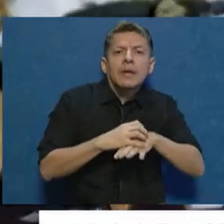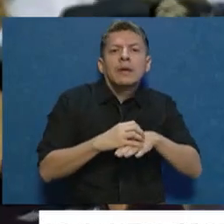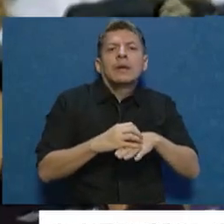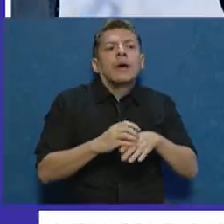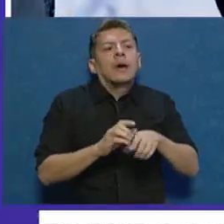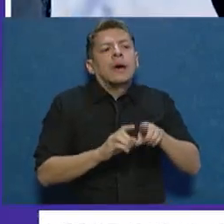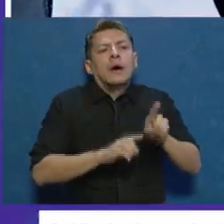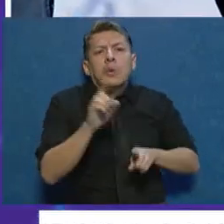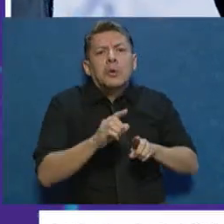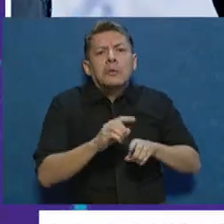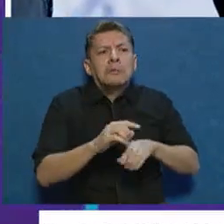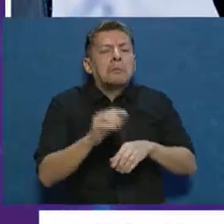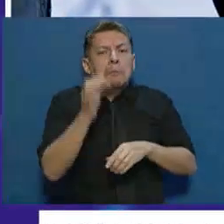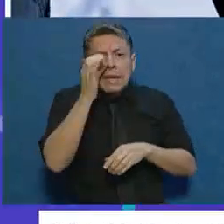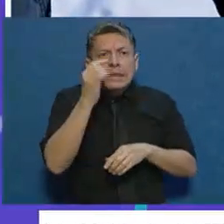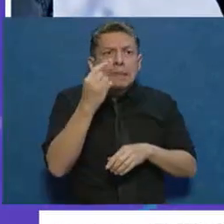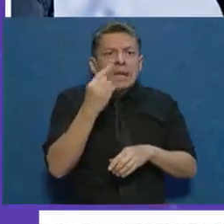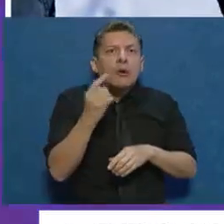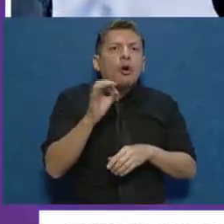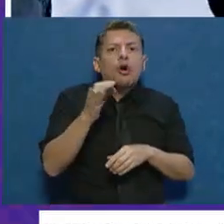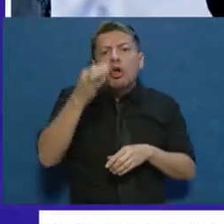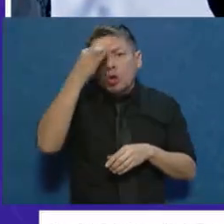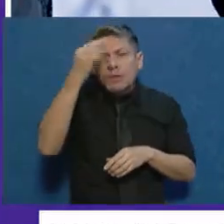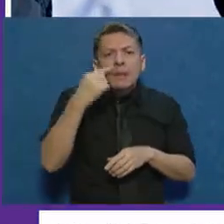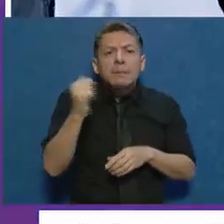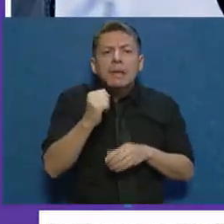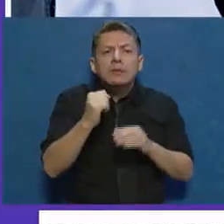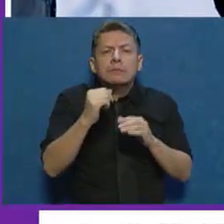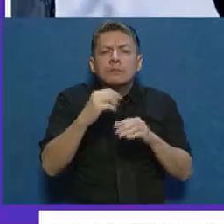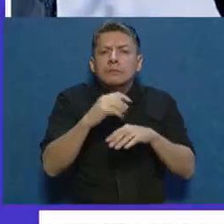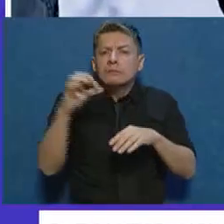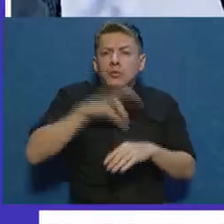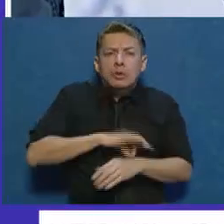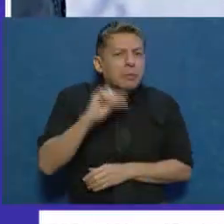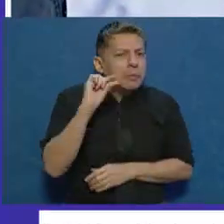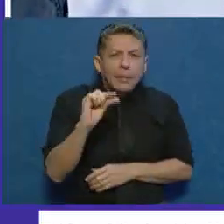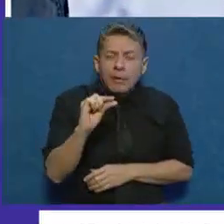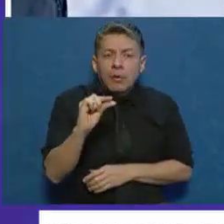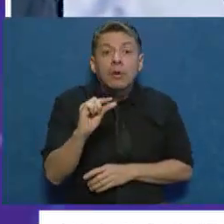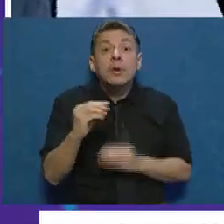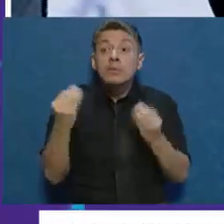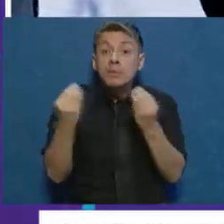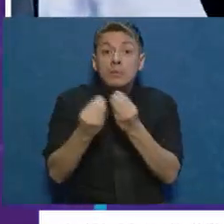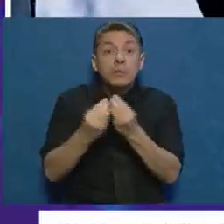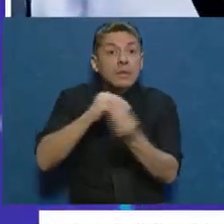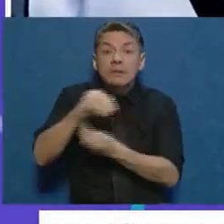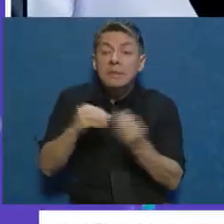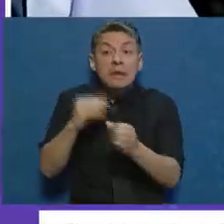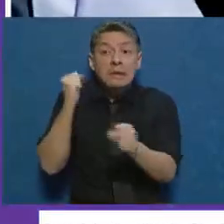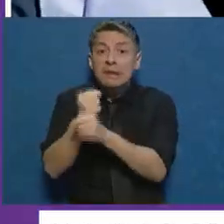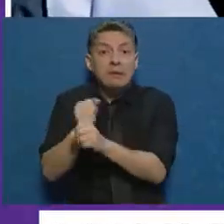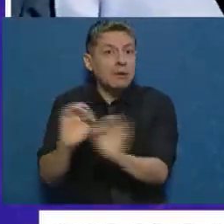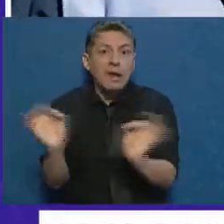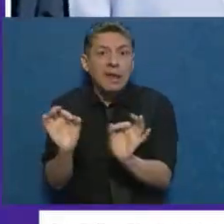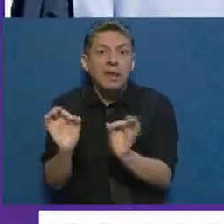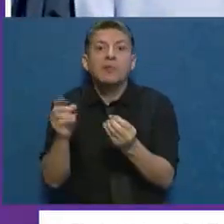que están ganando menos de 20.000, 15.000 o de 12.000 pesos, situaciones extremas. Tenemos cientos de familias sin trabajo en el sistema educativo, por ejemplo, porque no